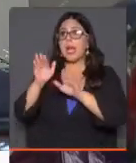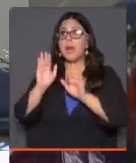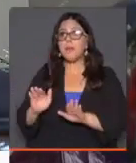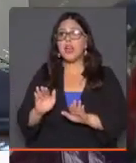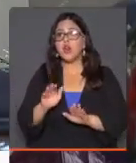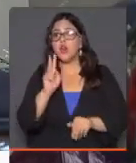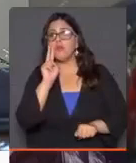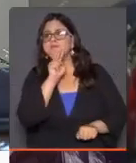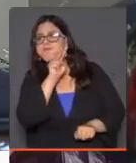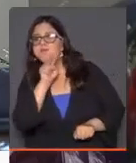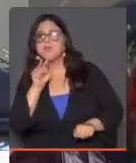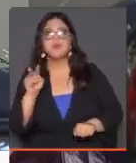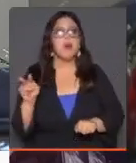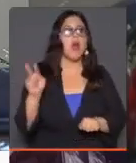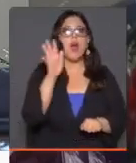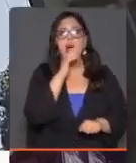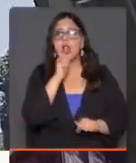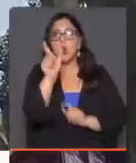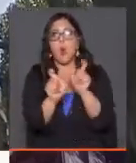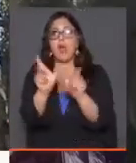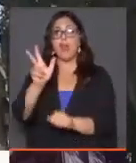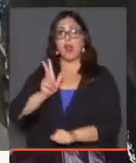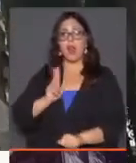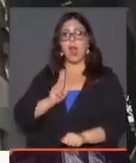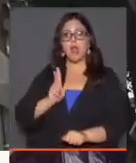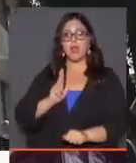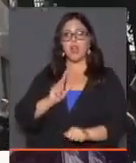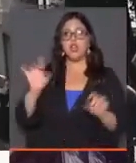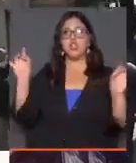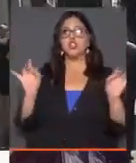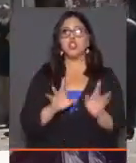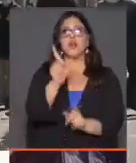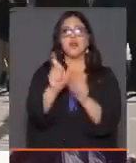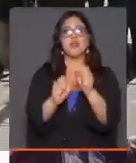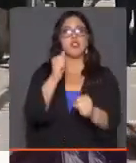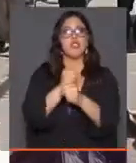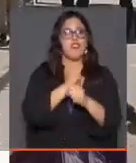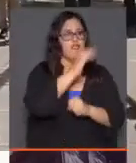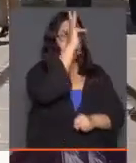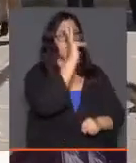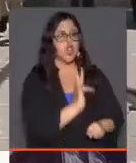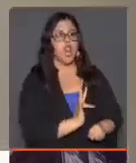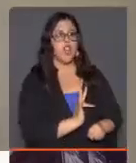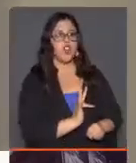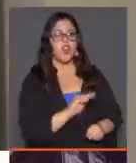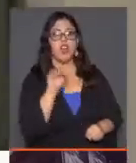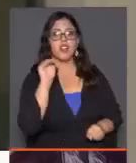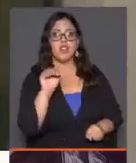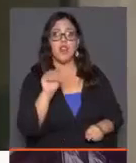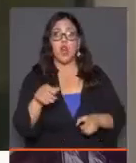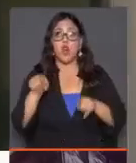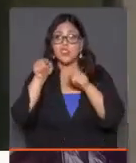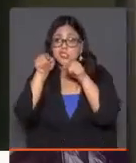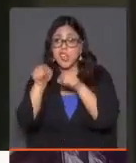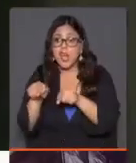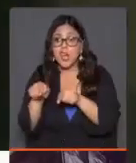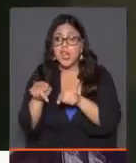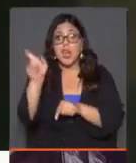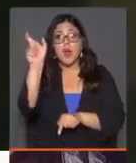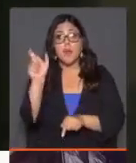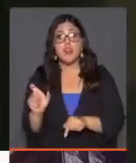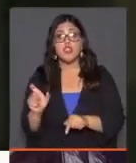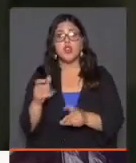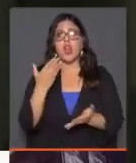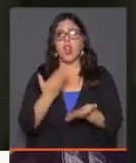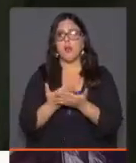clientes. Solamente quedara el personal que trabajaba en el banco. Fue en ese momento en donde el imputado